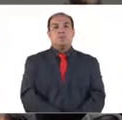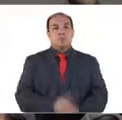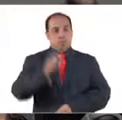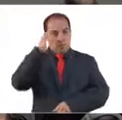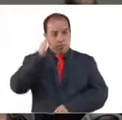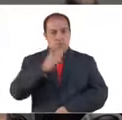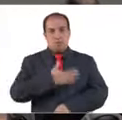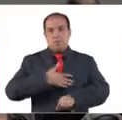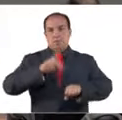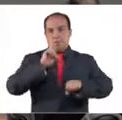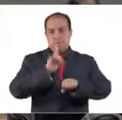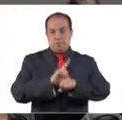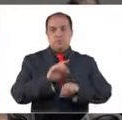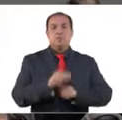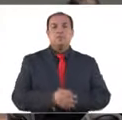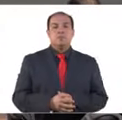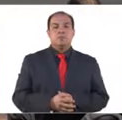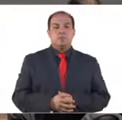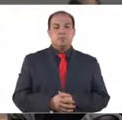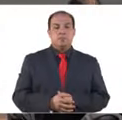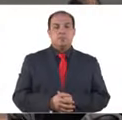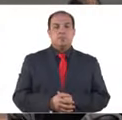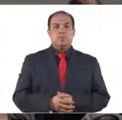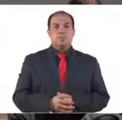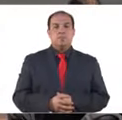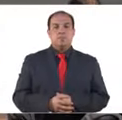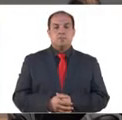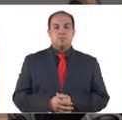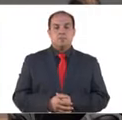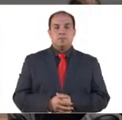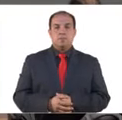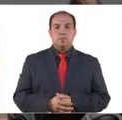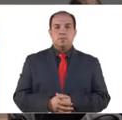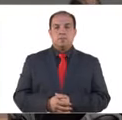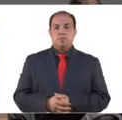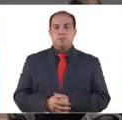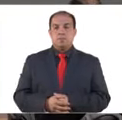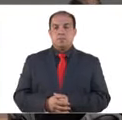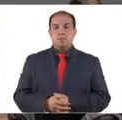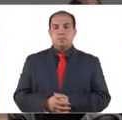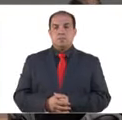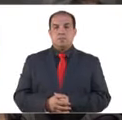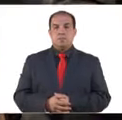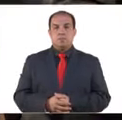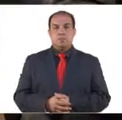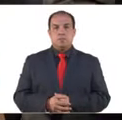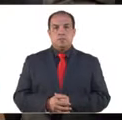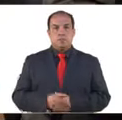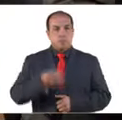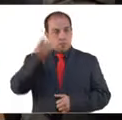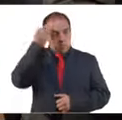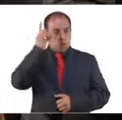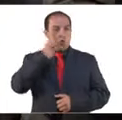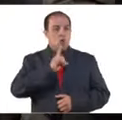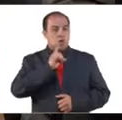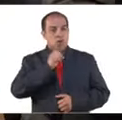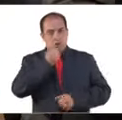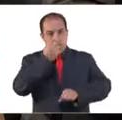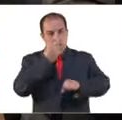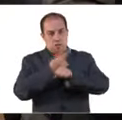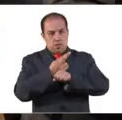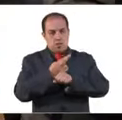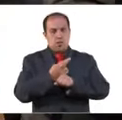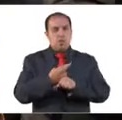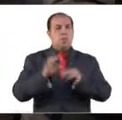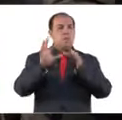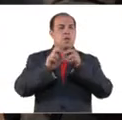días. Buenos días a todos. Doctora, secretario, cuando se habla precisamente de todas estas ciclovías, muchas